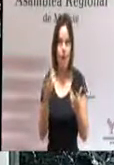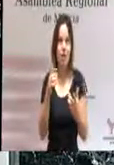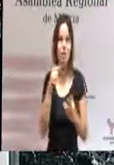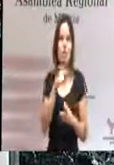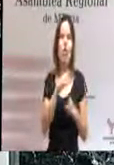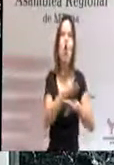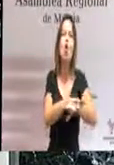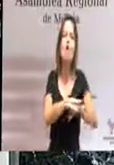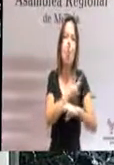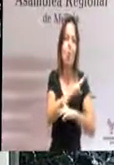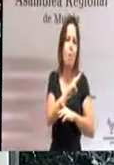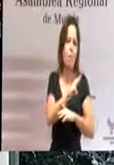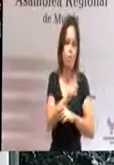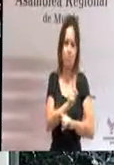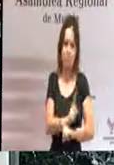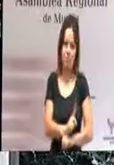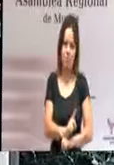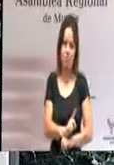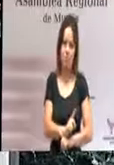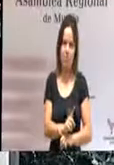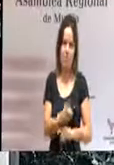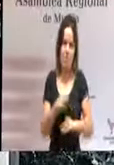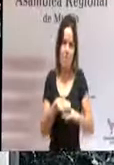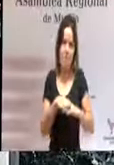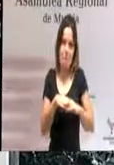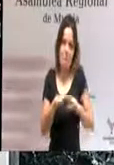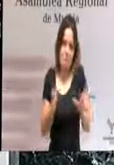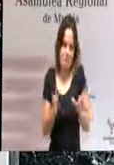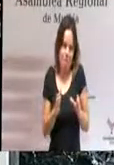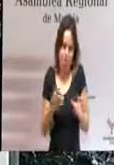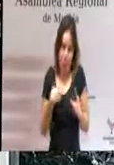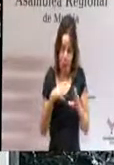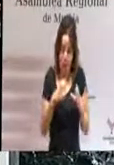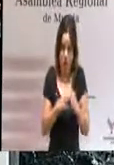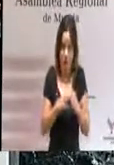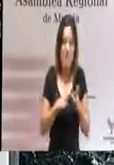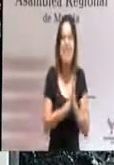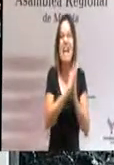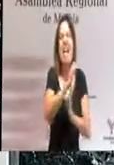el Gobierno del Partido Popular y mucho menos San Esteban. Y